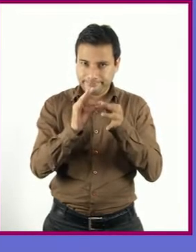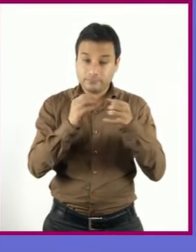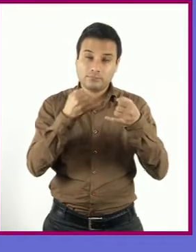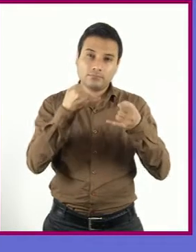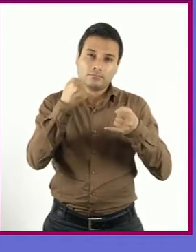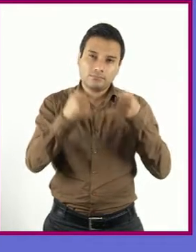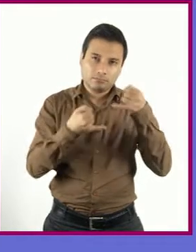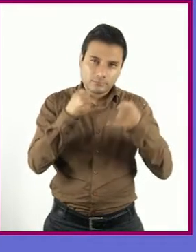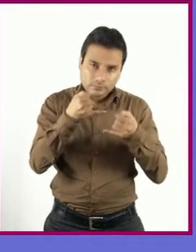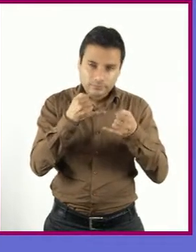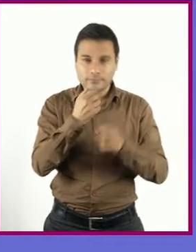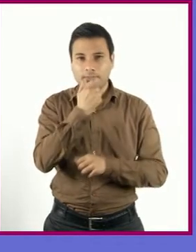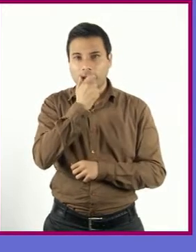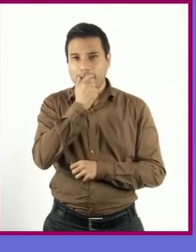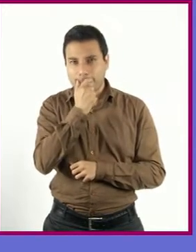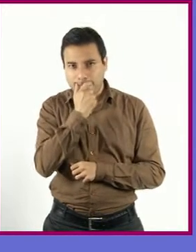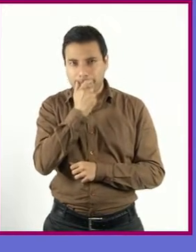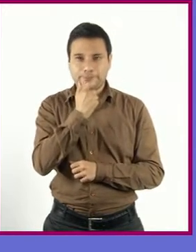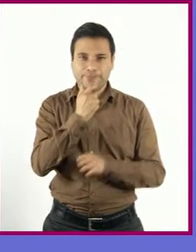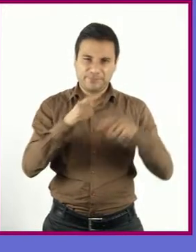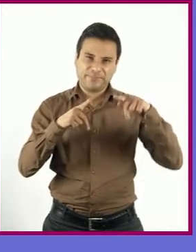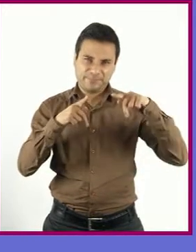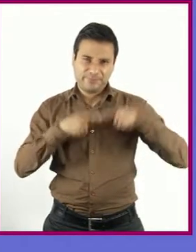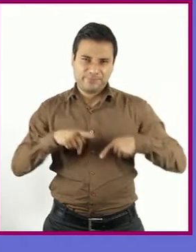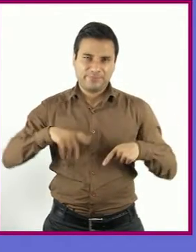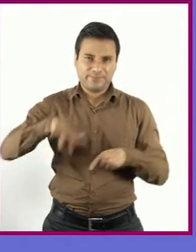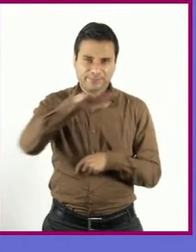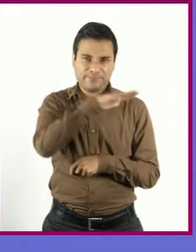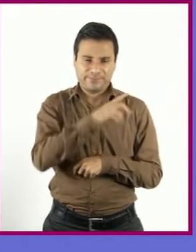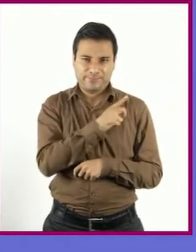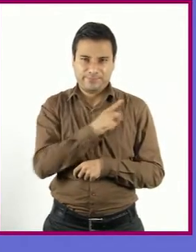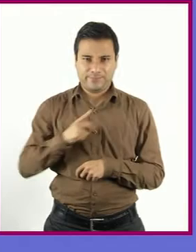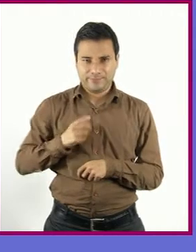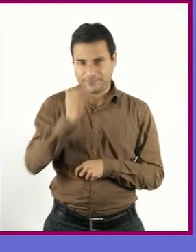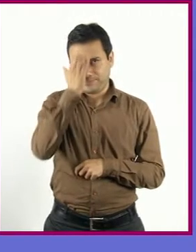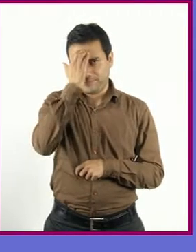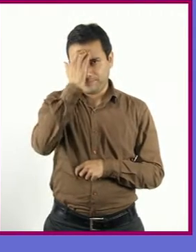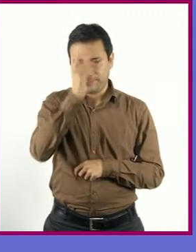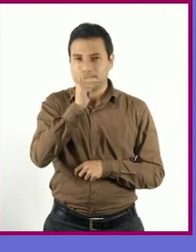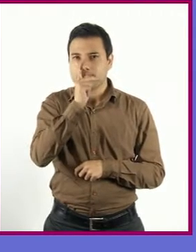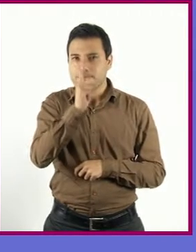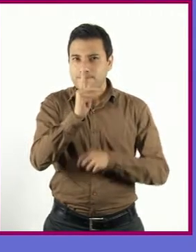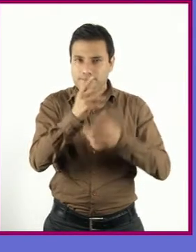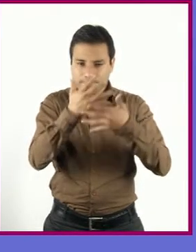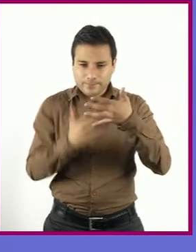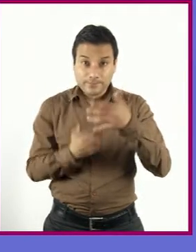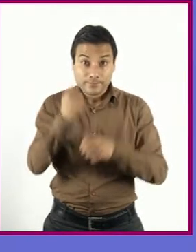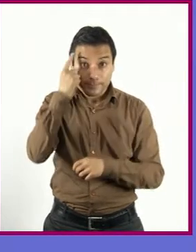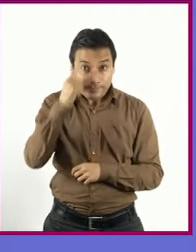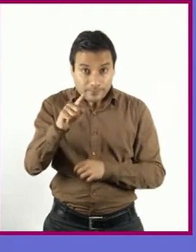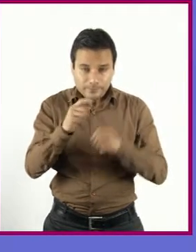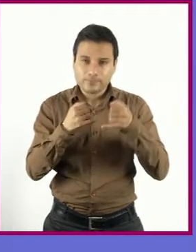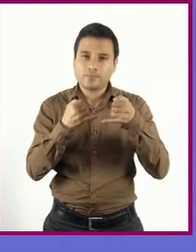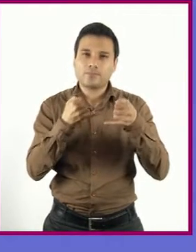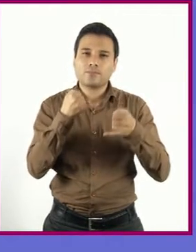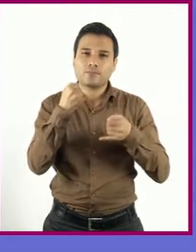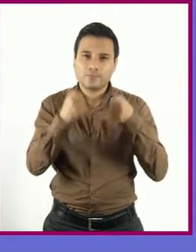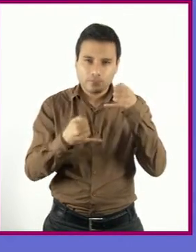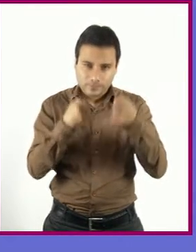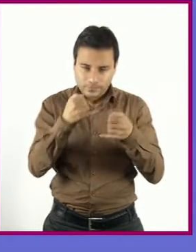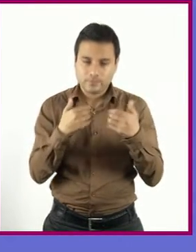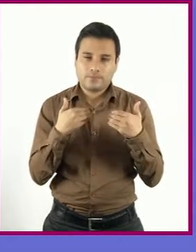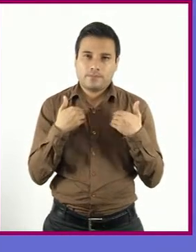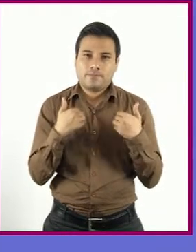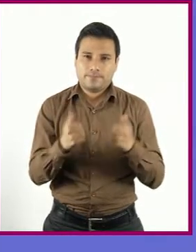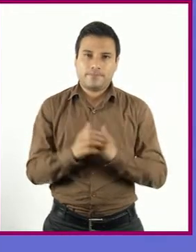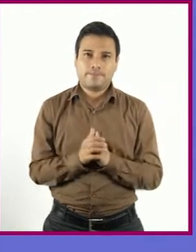árbitros y público en general conozcan dicho vocabulario, porque les facilita la comprensión del juego y verificar el